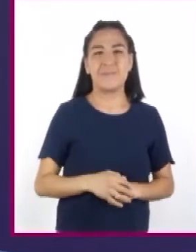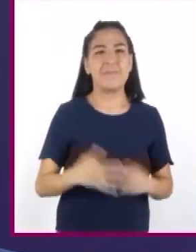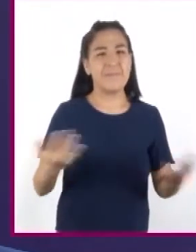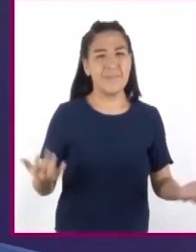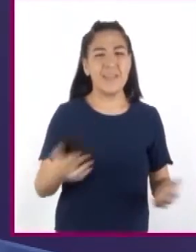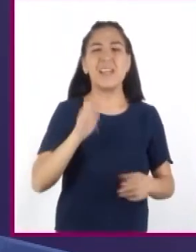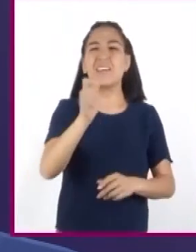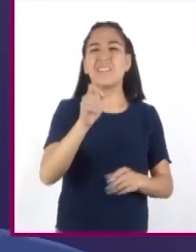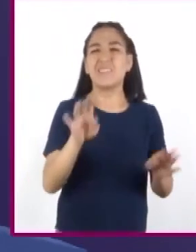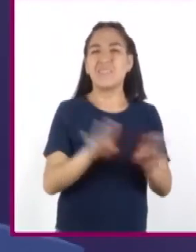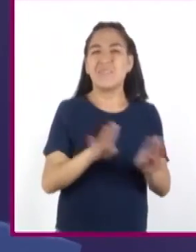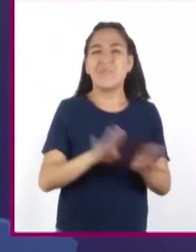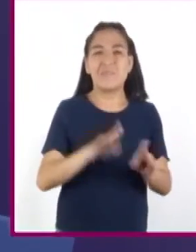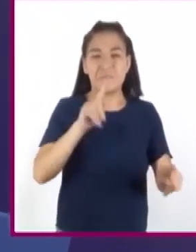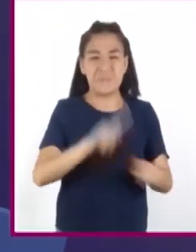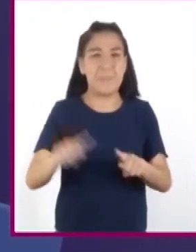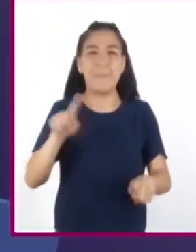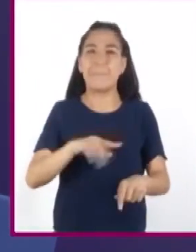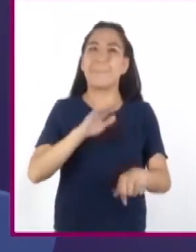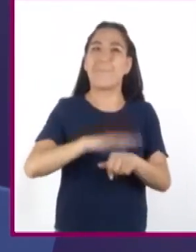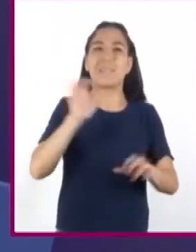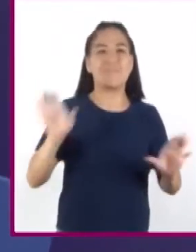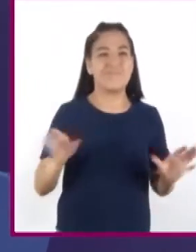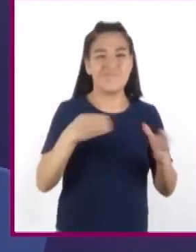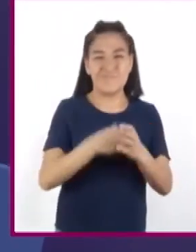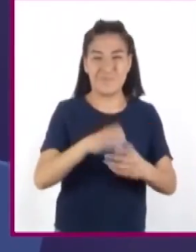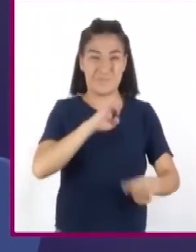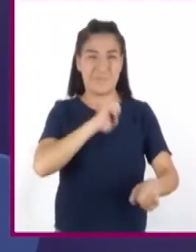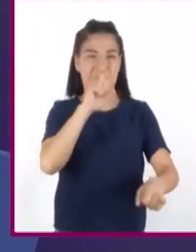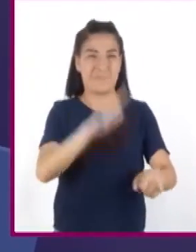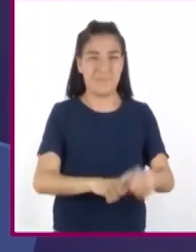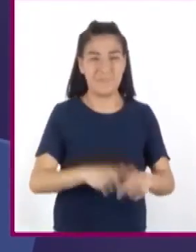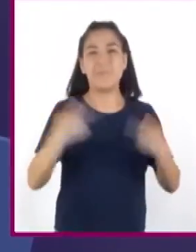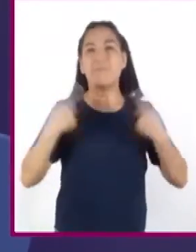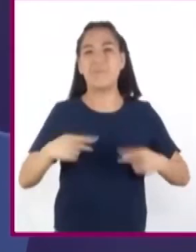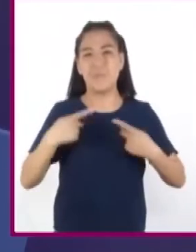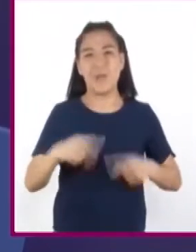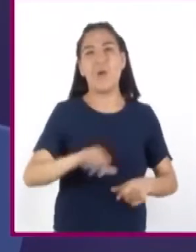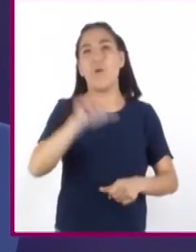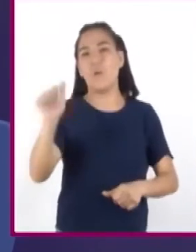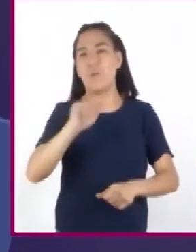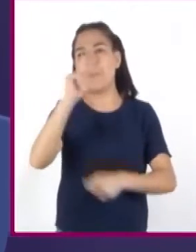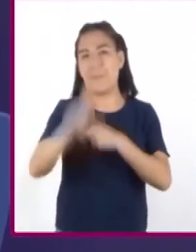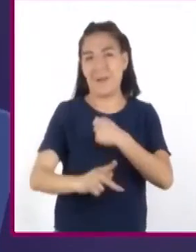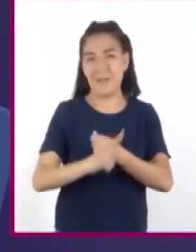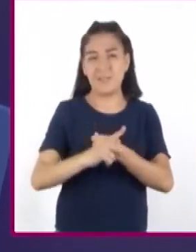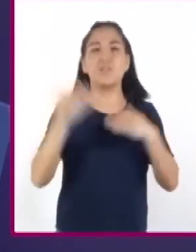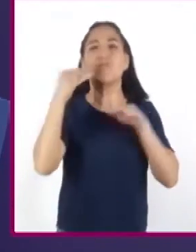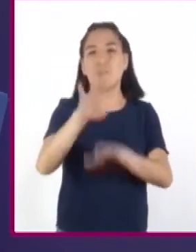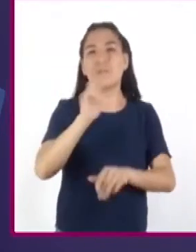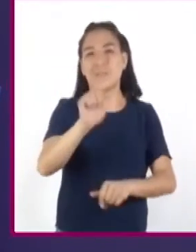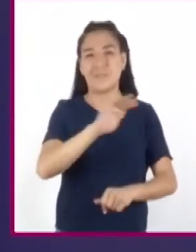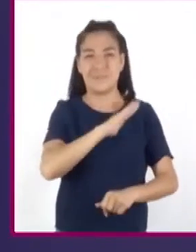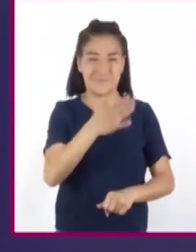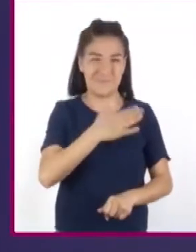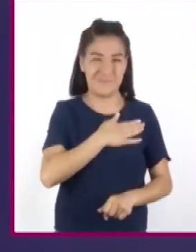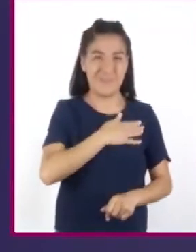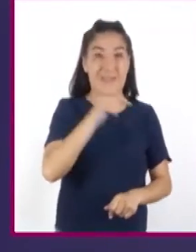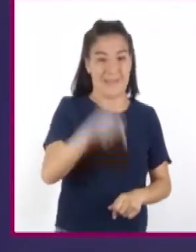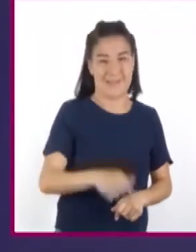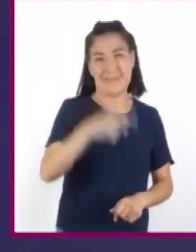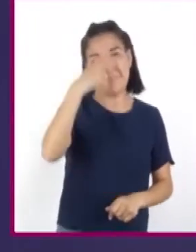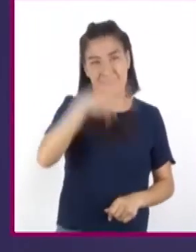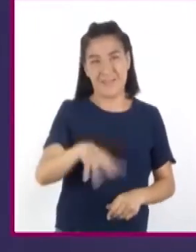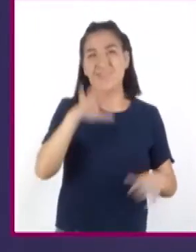Una apreciación muy común entre especialistas y personas de otros países sobre el español que se habla en